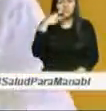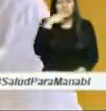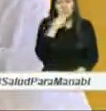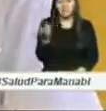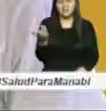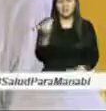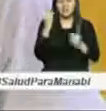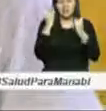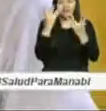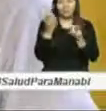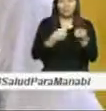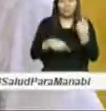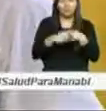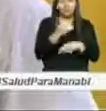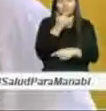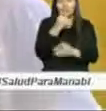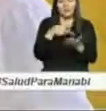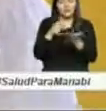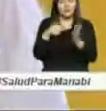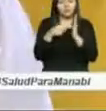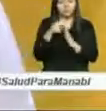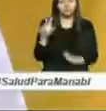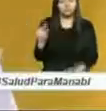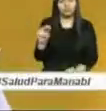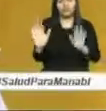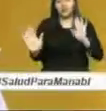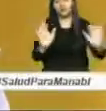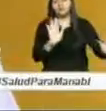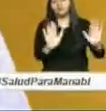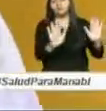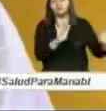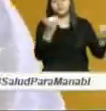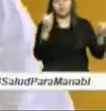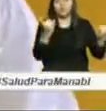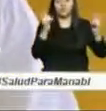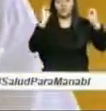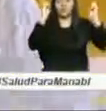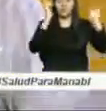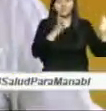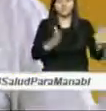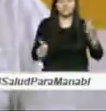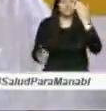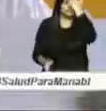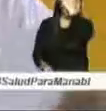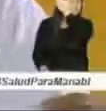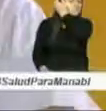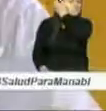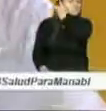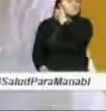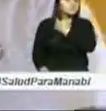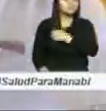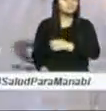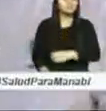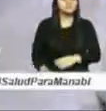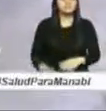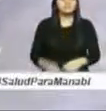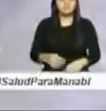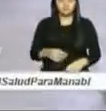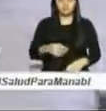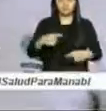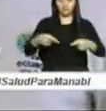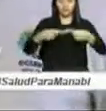volver al pasado y no pagar sus impuestos. Ahora tienen toda una campaña contra el anticipo al impuesto